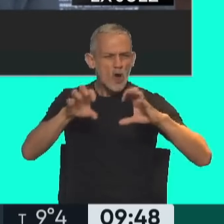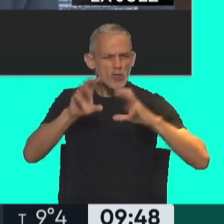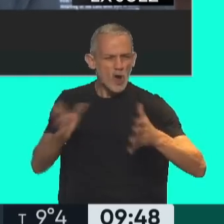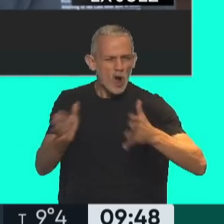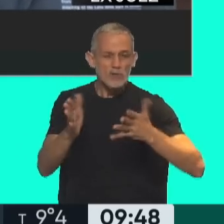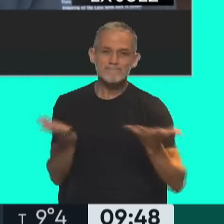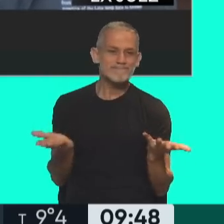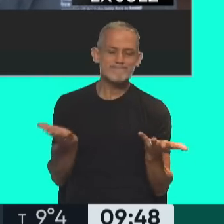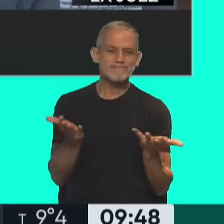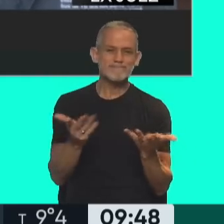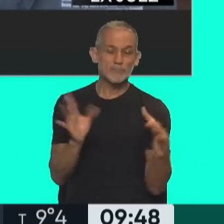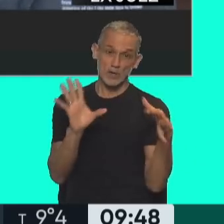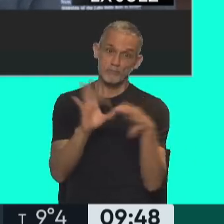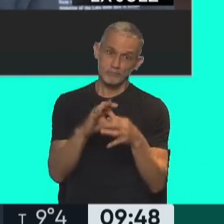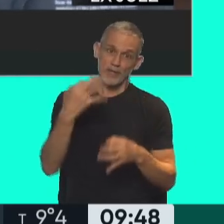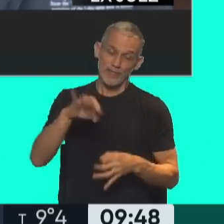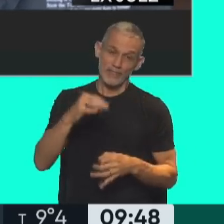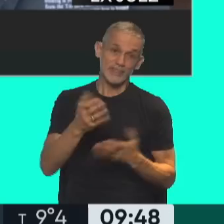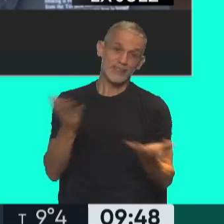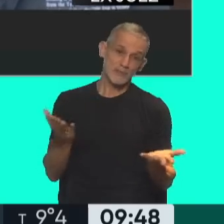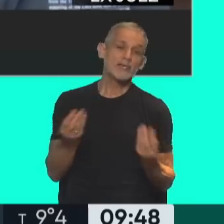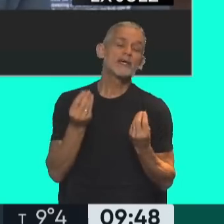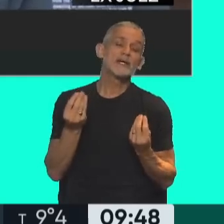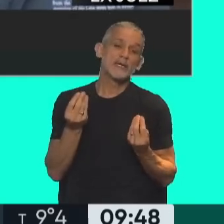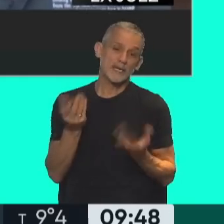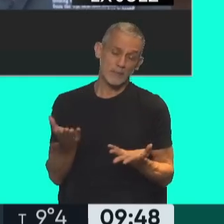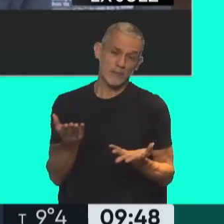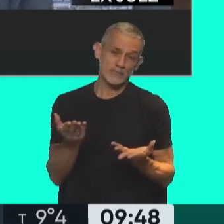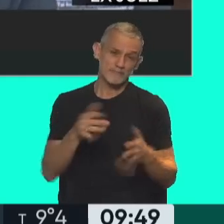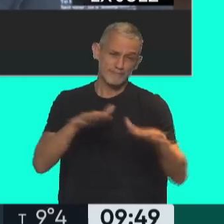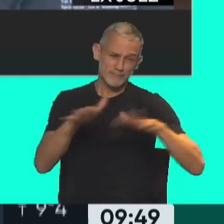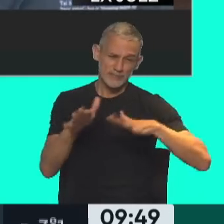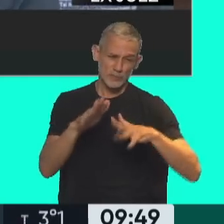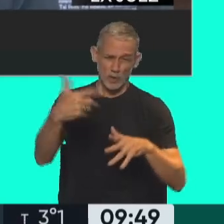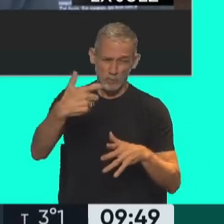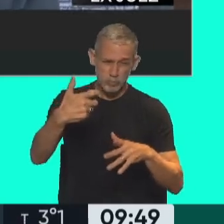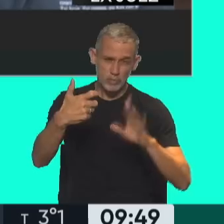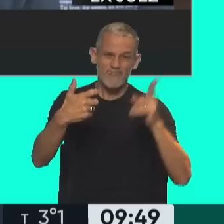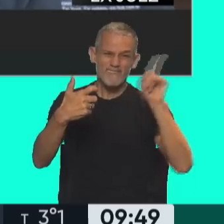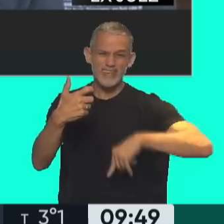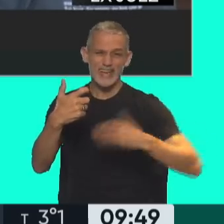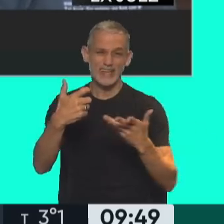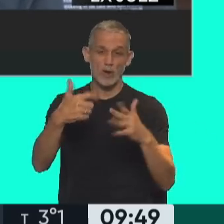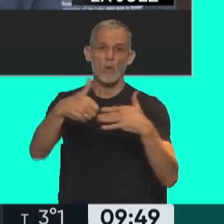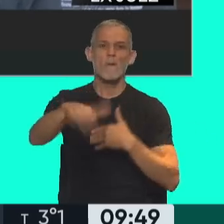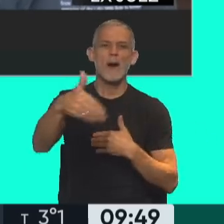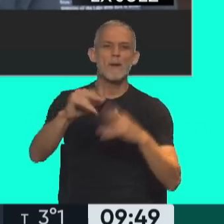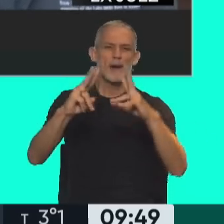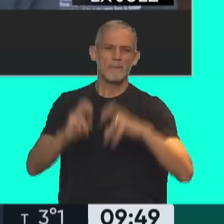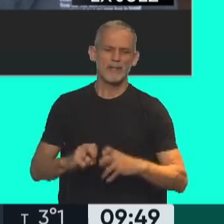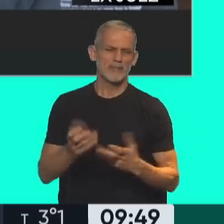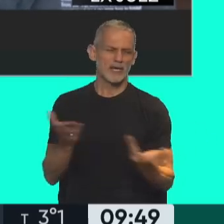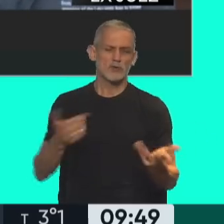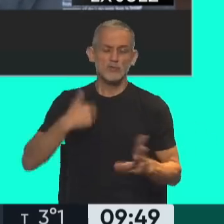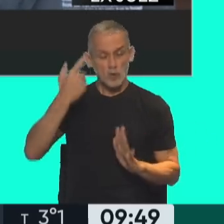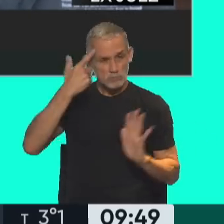pueden desvincular de lo que termina sucediendo pero es tampoco de lo que va a pasar en investigación yo